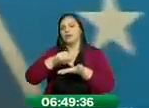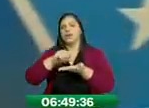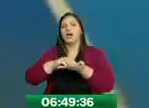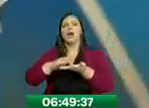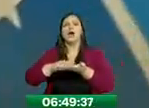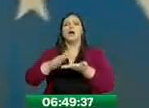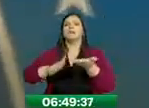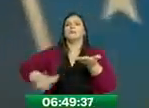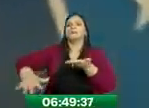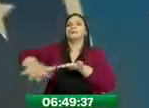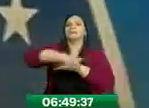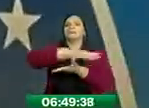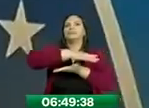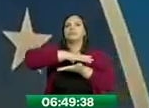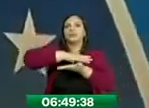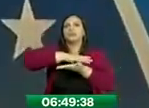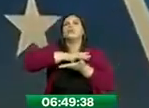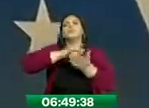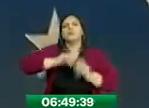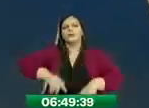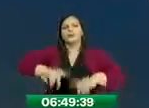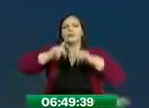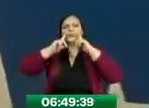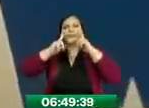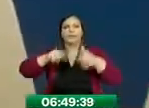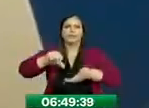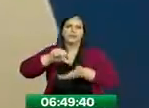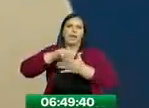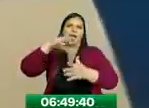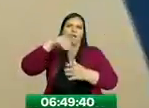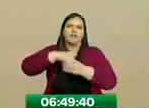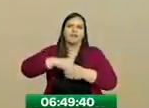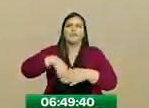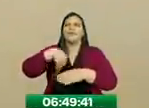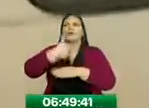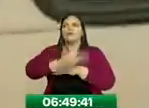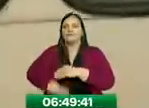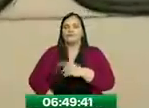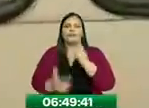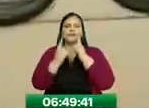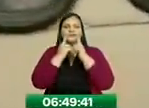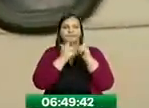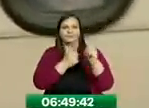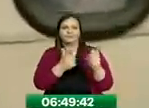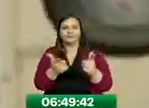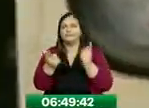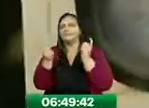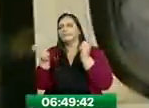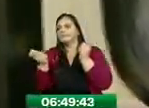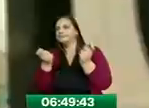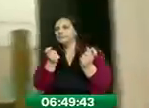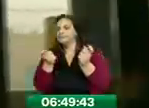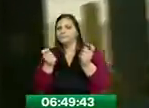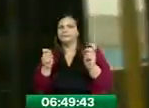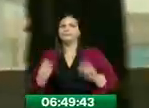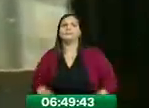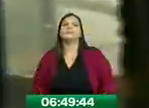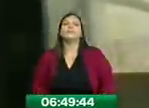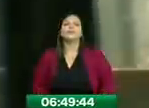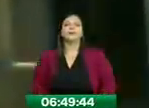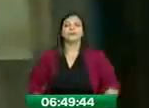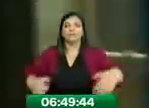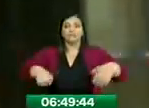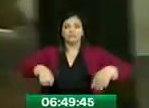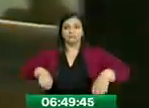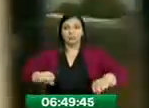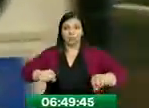Costa. Y dentro de la ciudad, nosotros tenemos un control que tenemos vías seguras, donde están unidades motorizadas que van a estar controlando